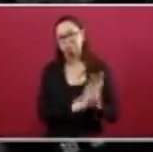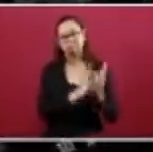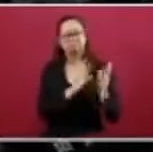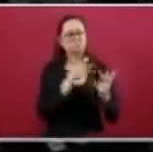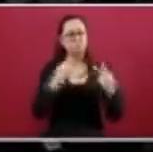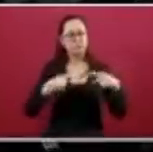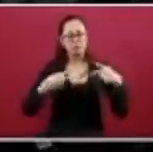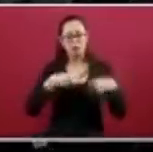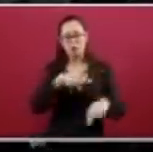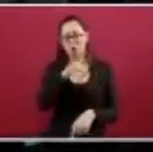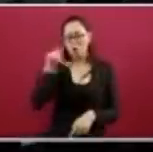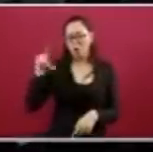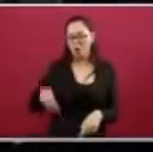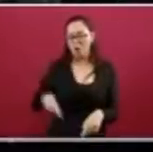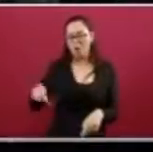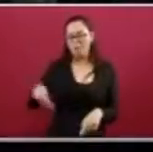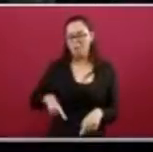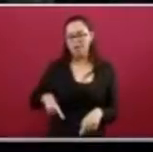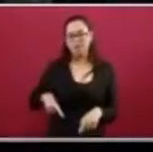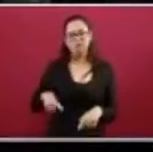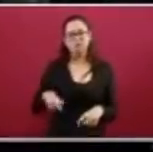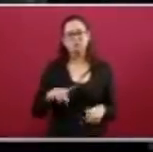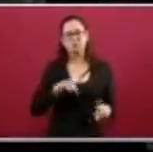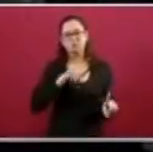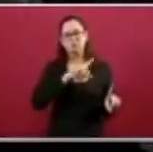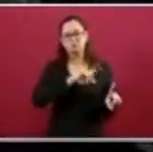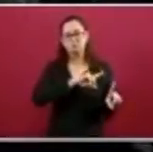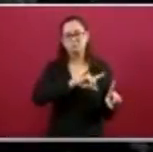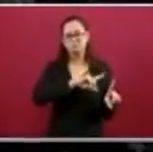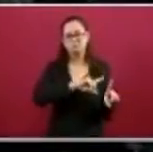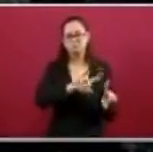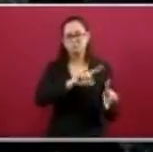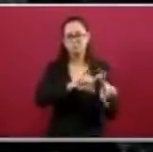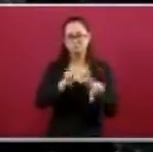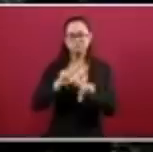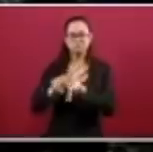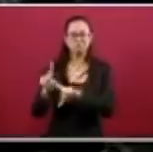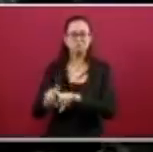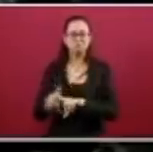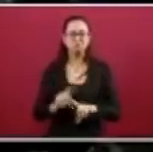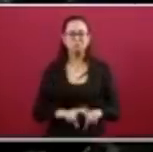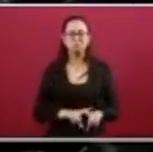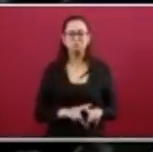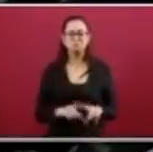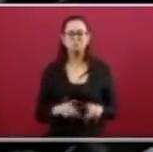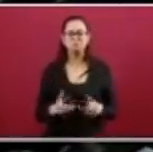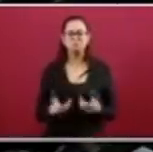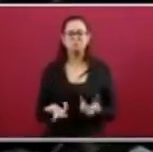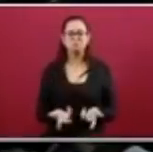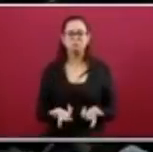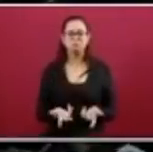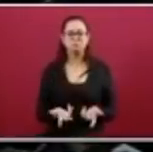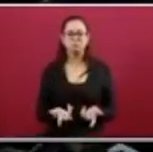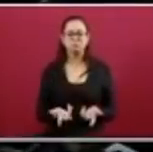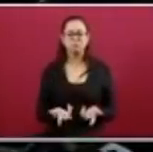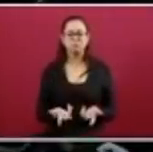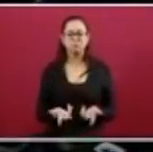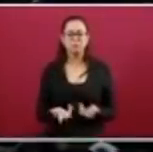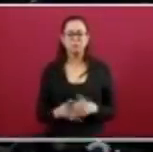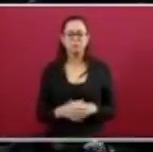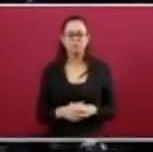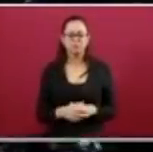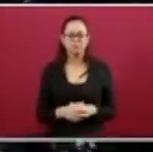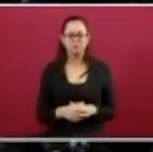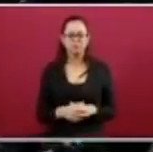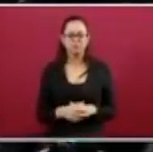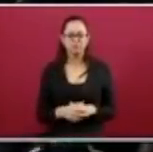funcionarios de diferentes etapas del gobierno mexicano, con lo que se creó